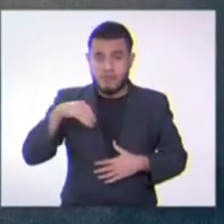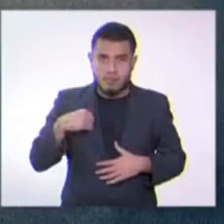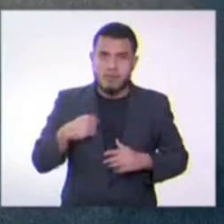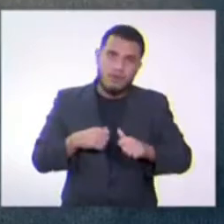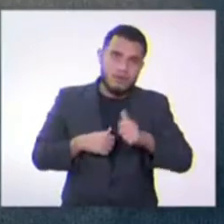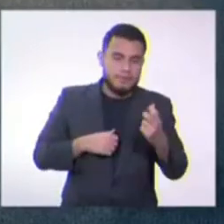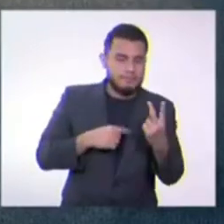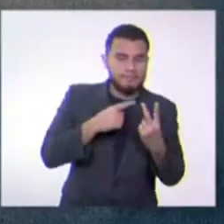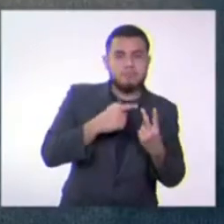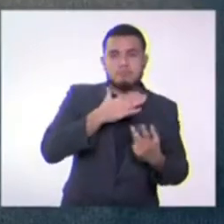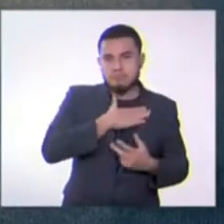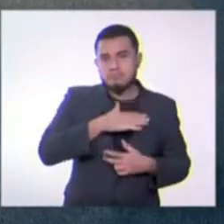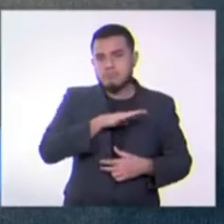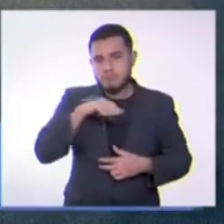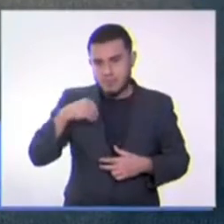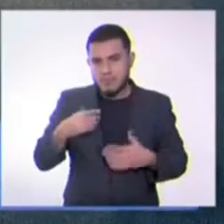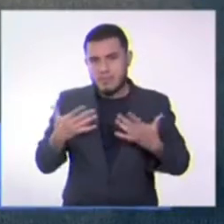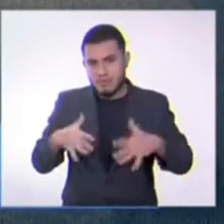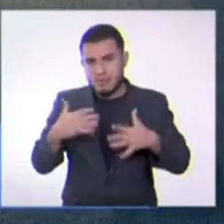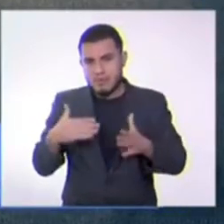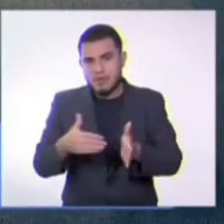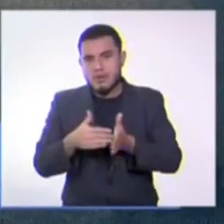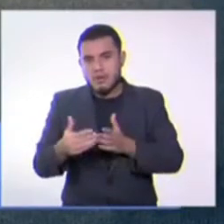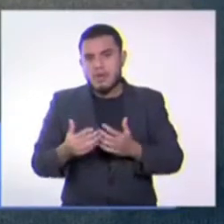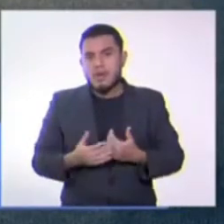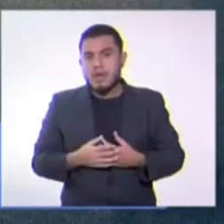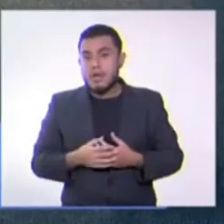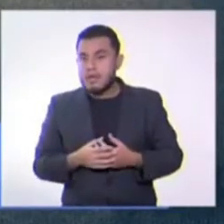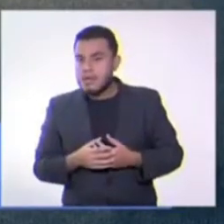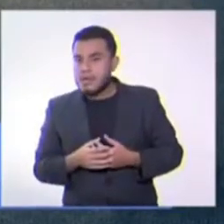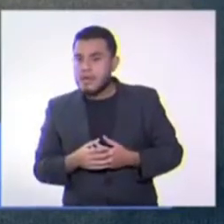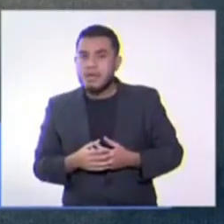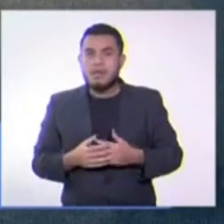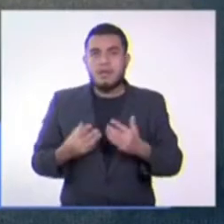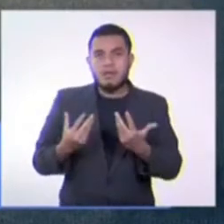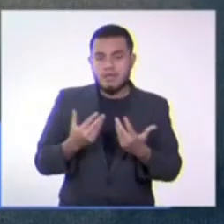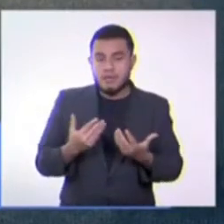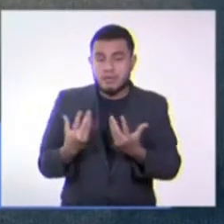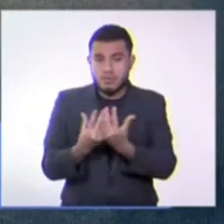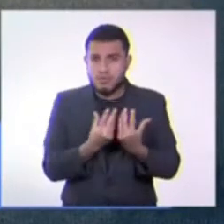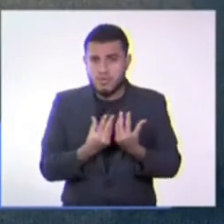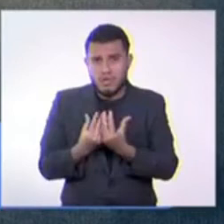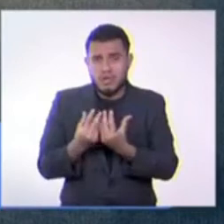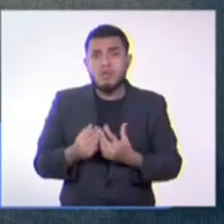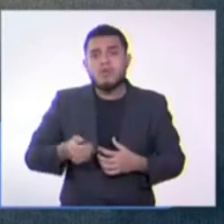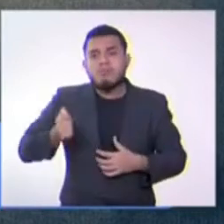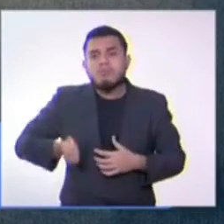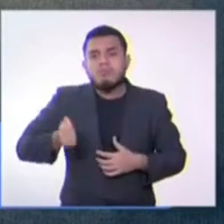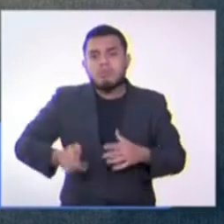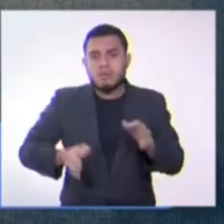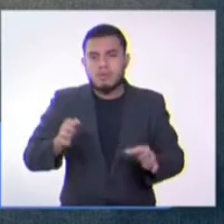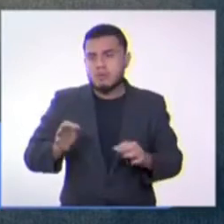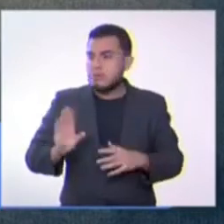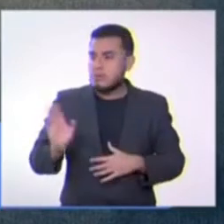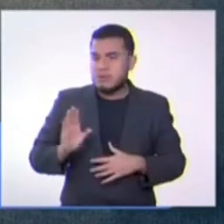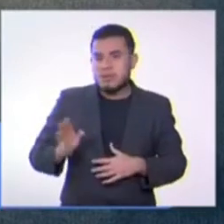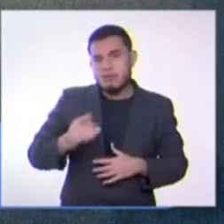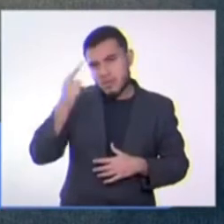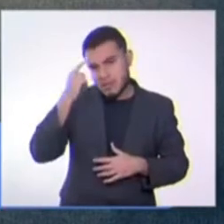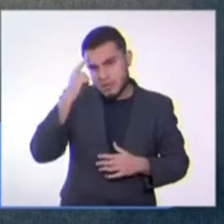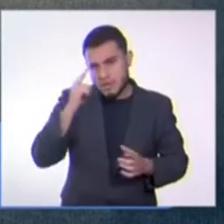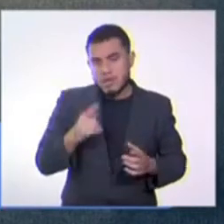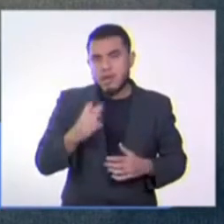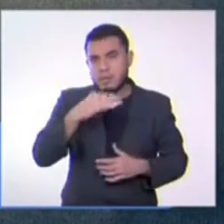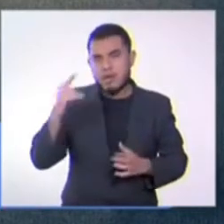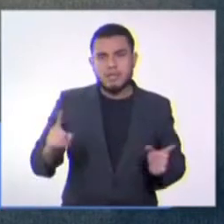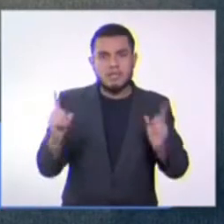más holgada. Inicié mis estudios en ciencias sociales y jurisprudencia, y los abandoné creyendo que el país necesitaba cambios